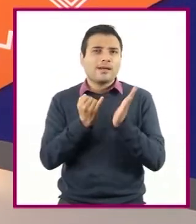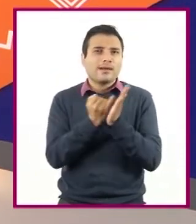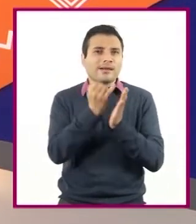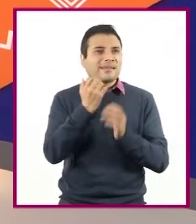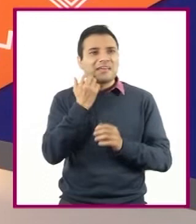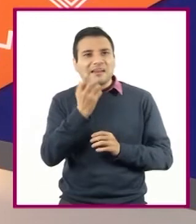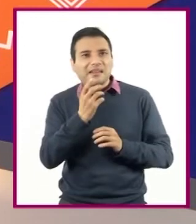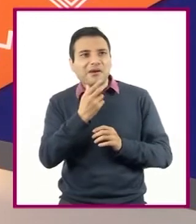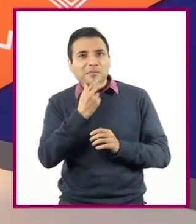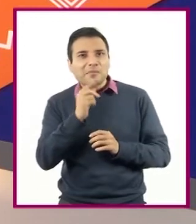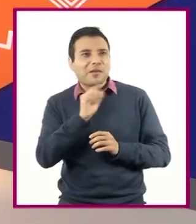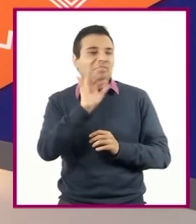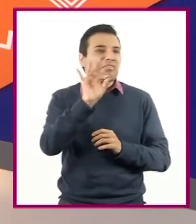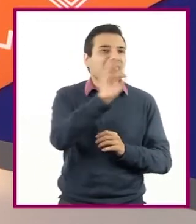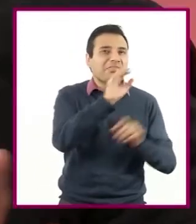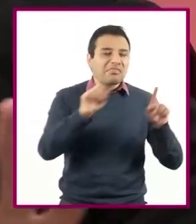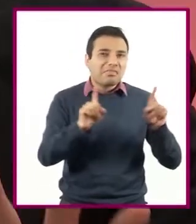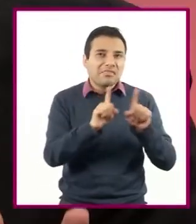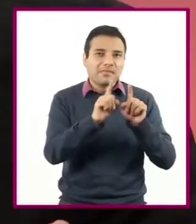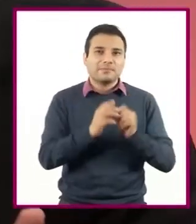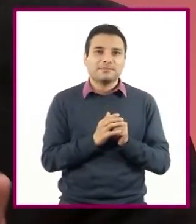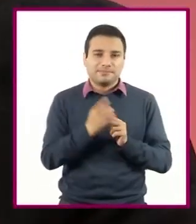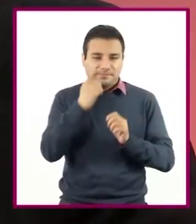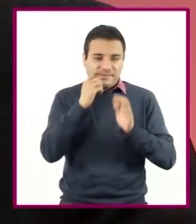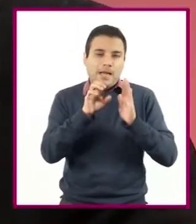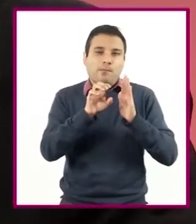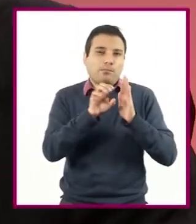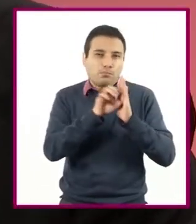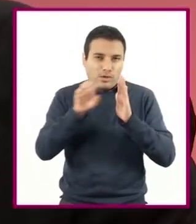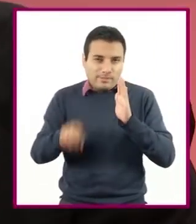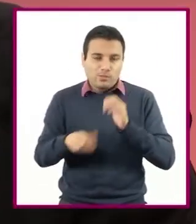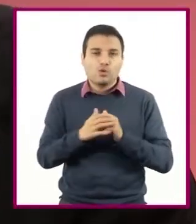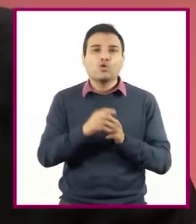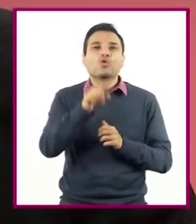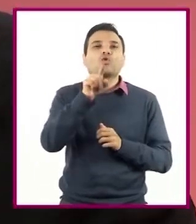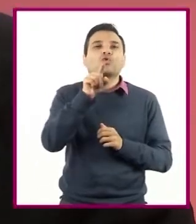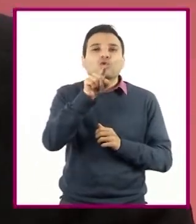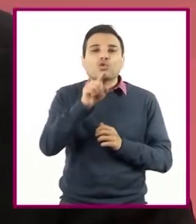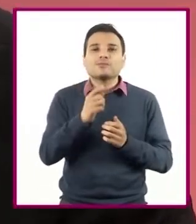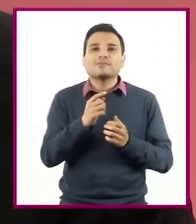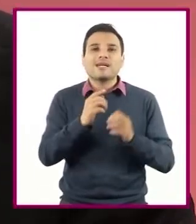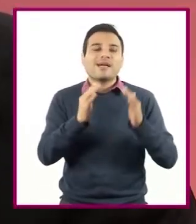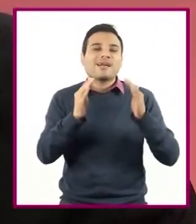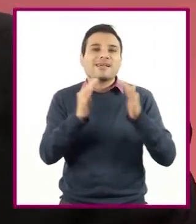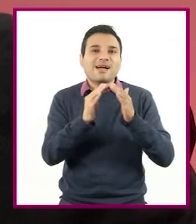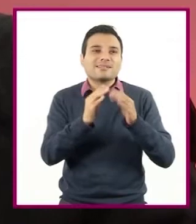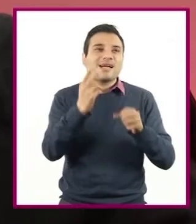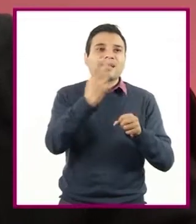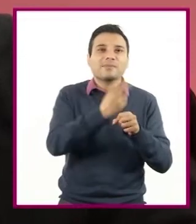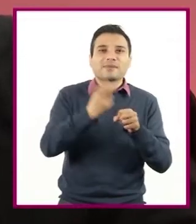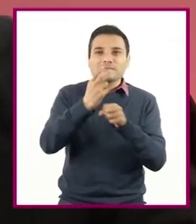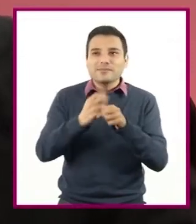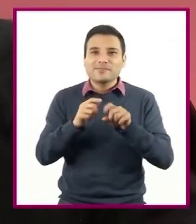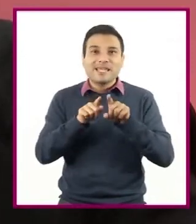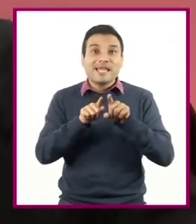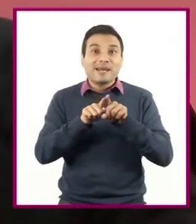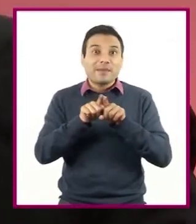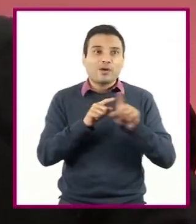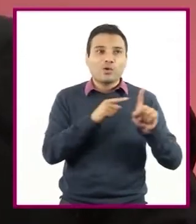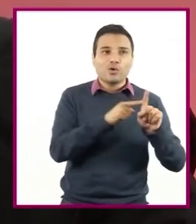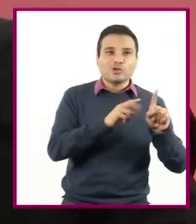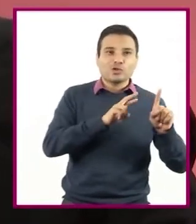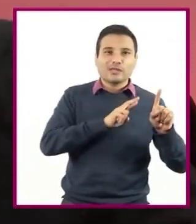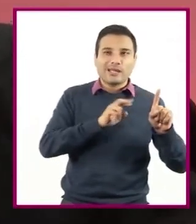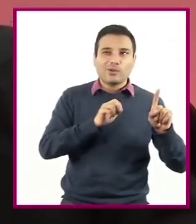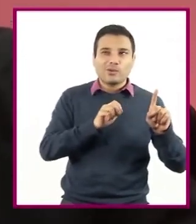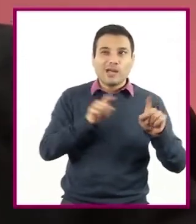romántico. Supongamos que uno de ustedes organiza una cena en una casa, invitando a su hermano que está soltero y